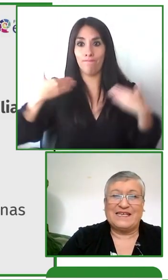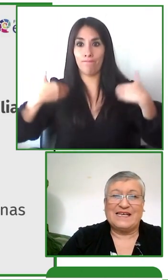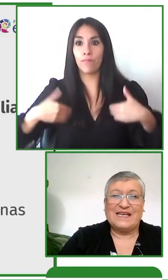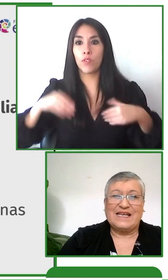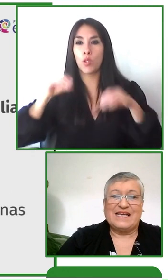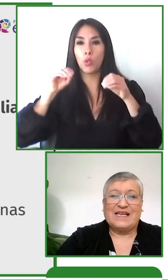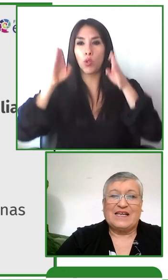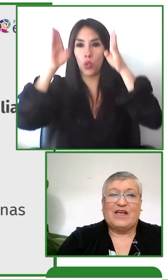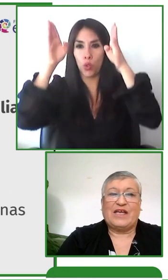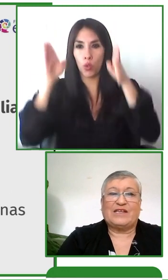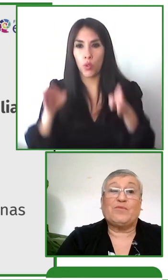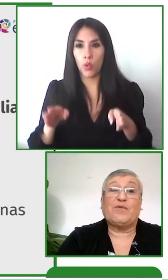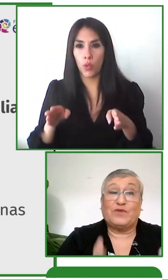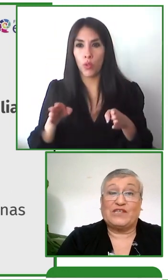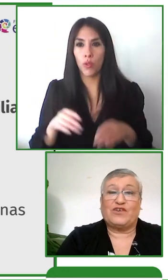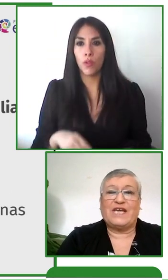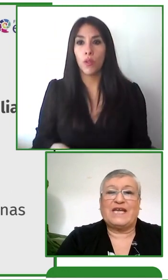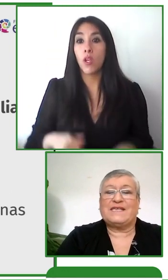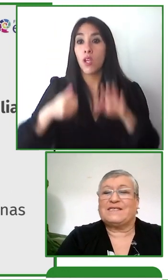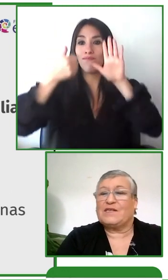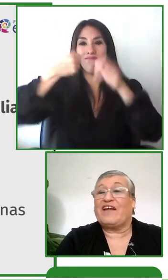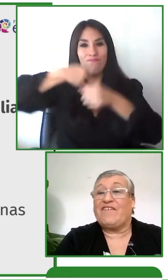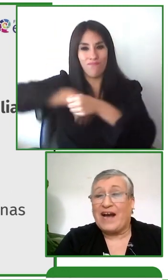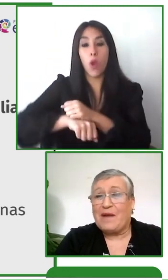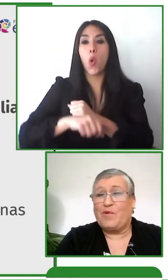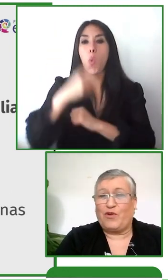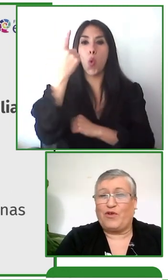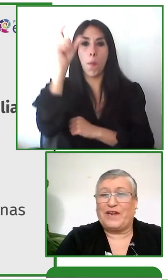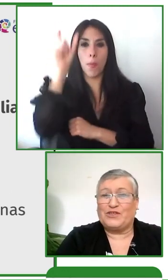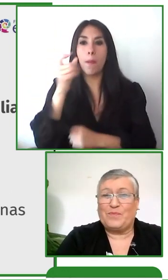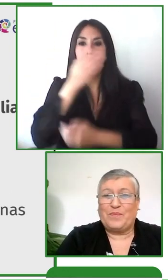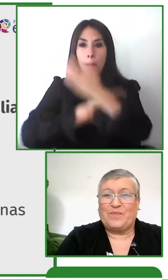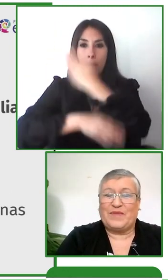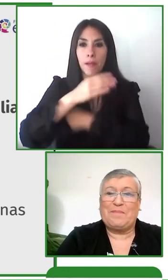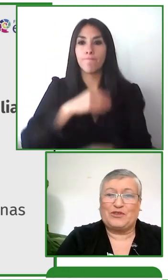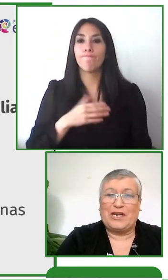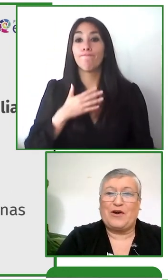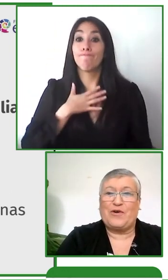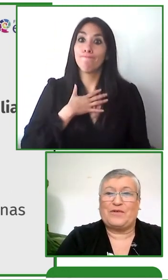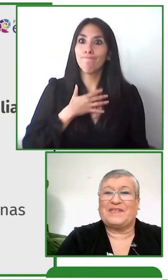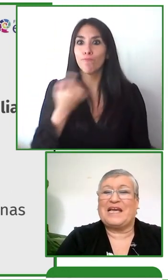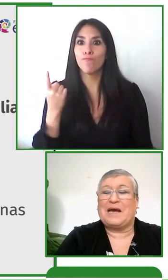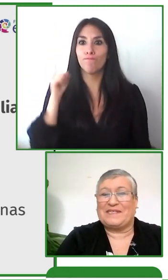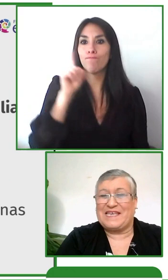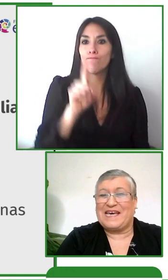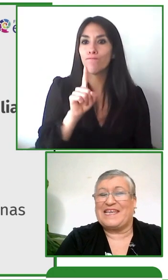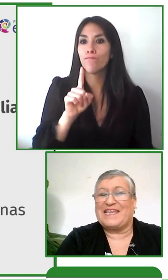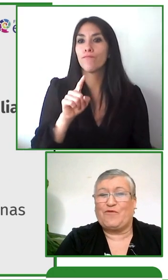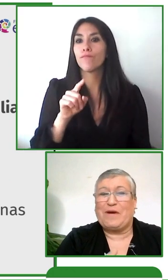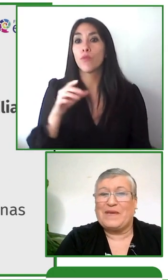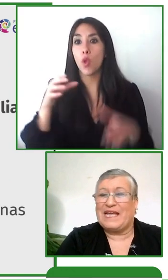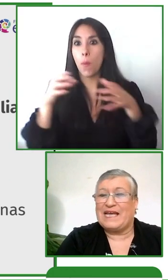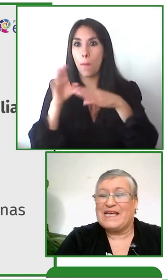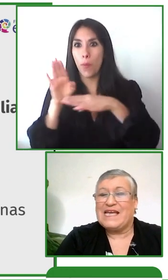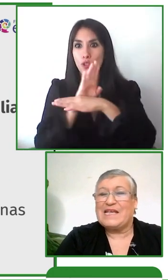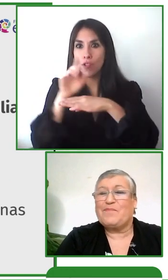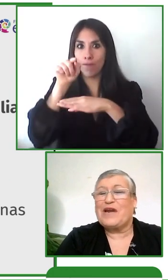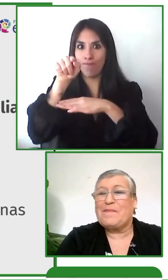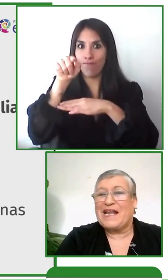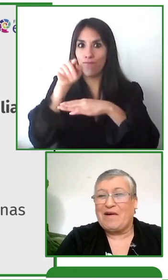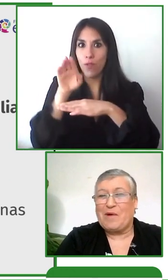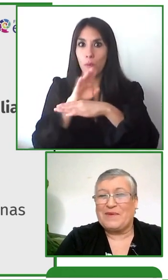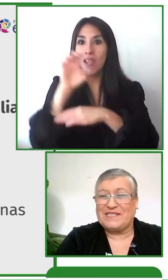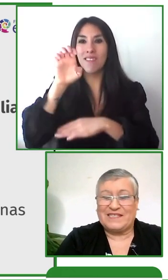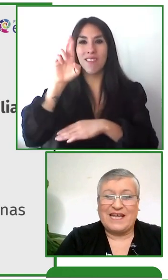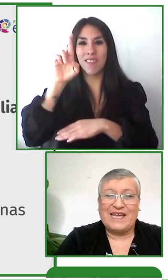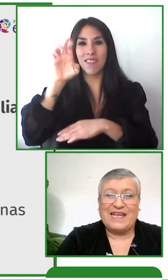ustedes. Somos Fundación Héroes, trabajamos por los derechos de las personas con discapacidad y sus familias. Y el